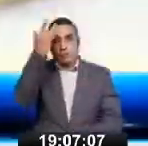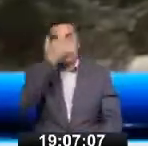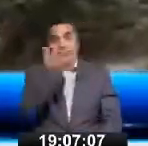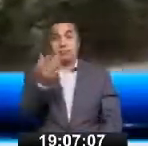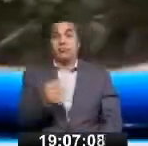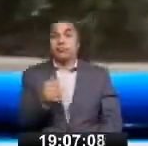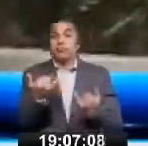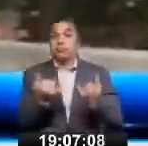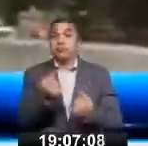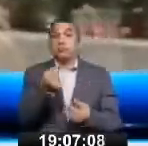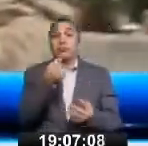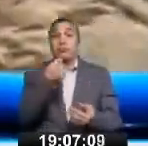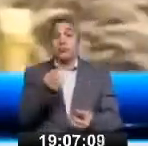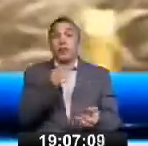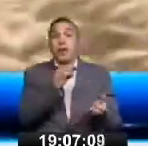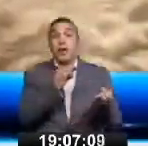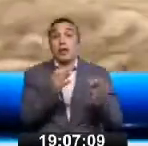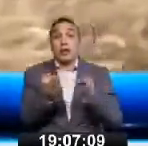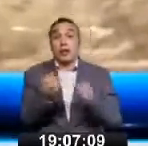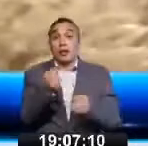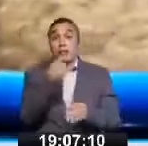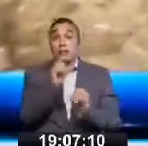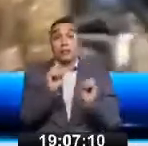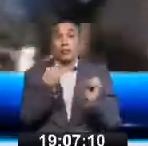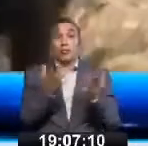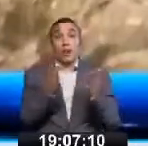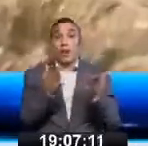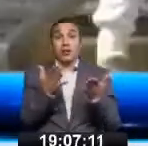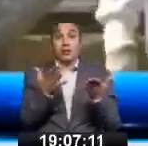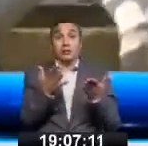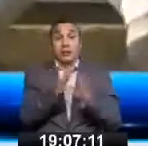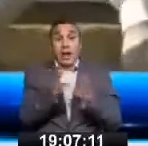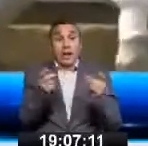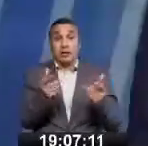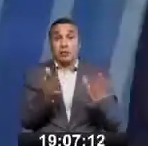aún no tiene un tratamiento específico. Isaías Cruz, TC Televisión.